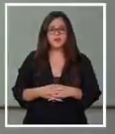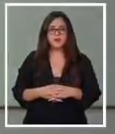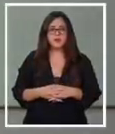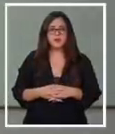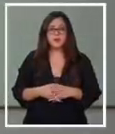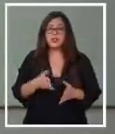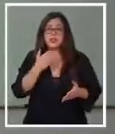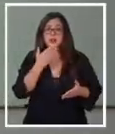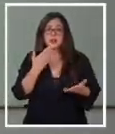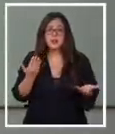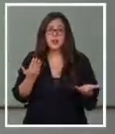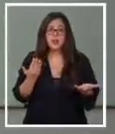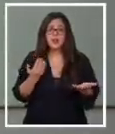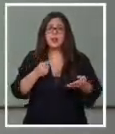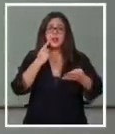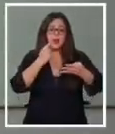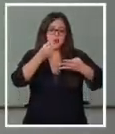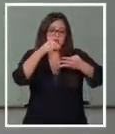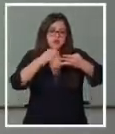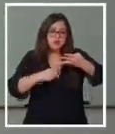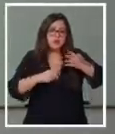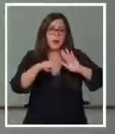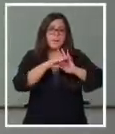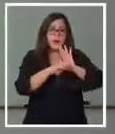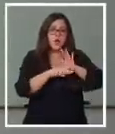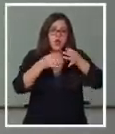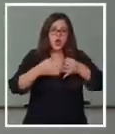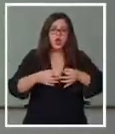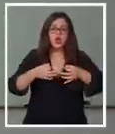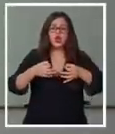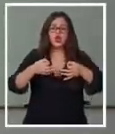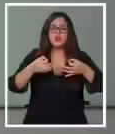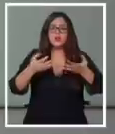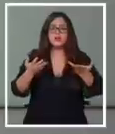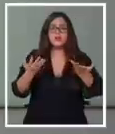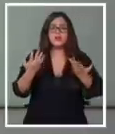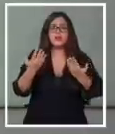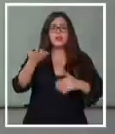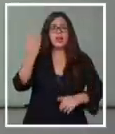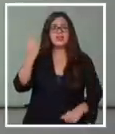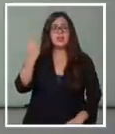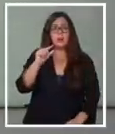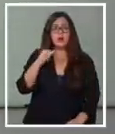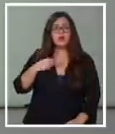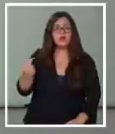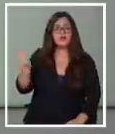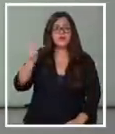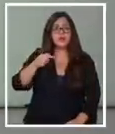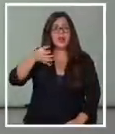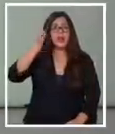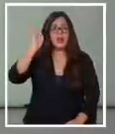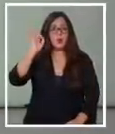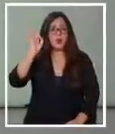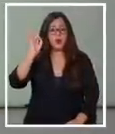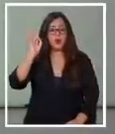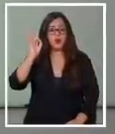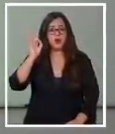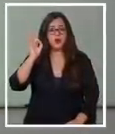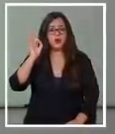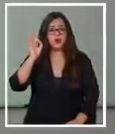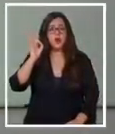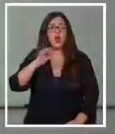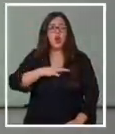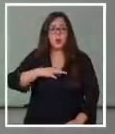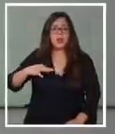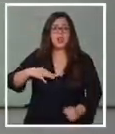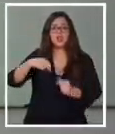revisar todos los protocolos de seguridad yo vengo llegando a una reunión ahora con diferentes